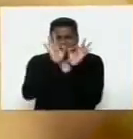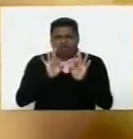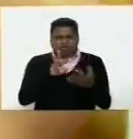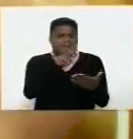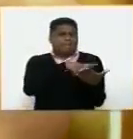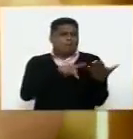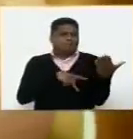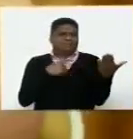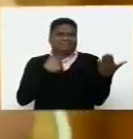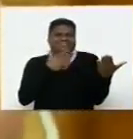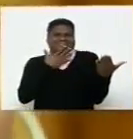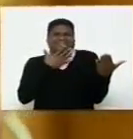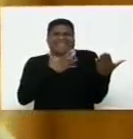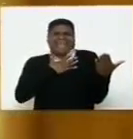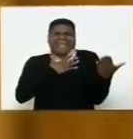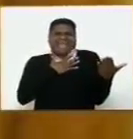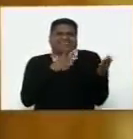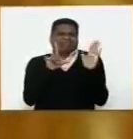Tener nosotros esta ley.